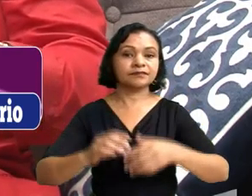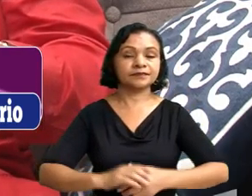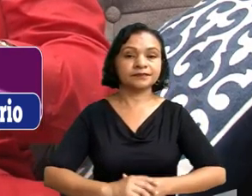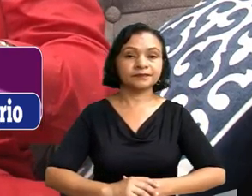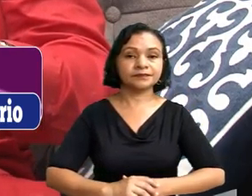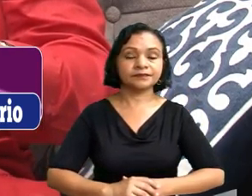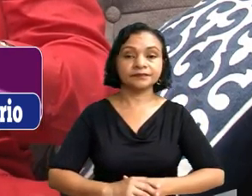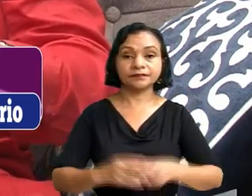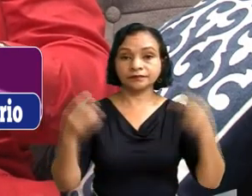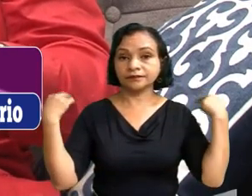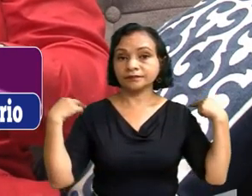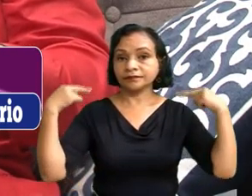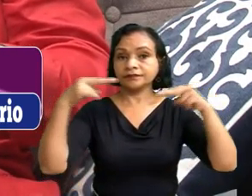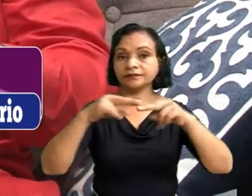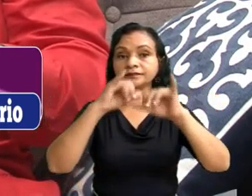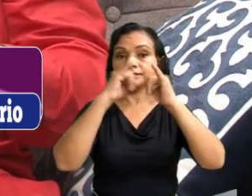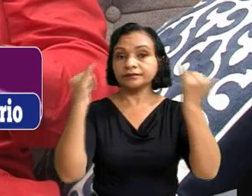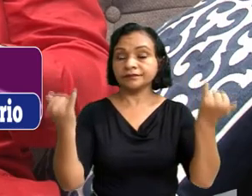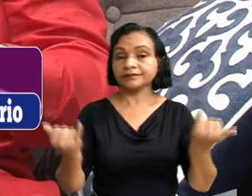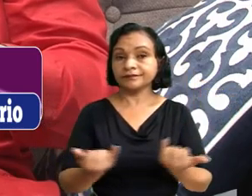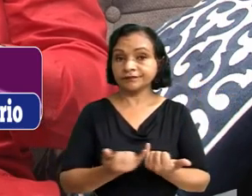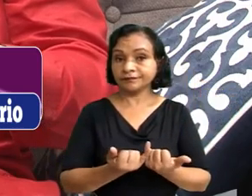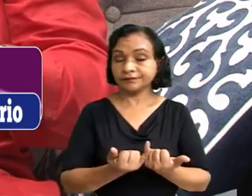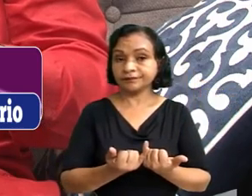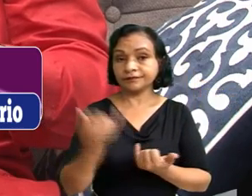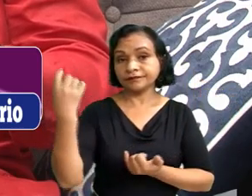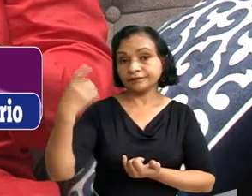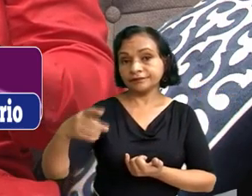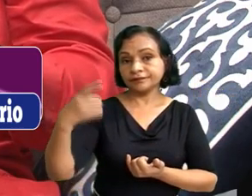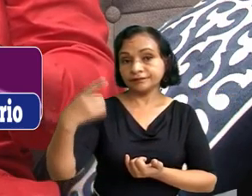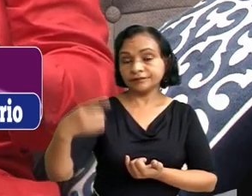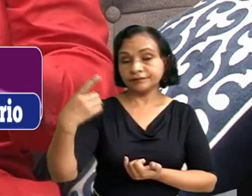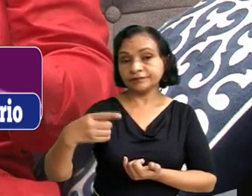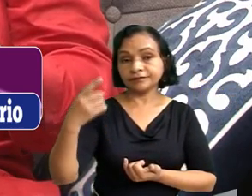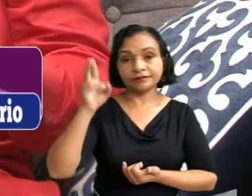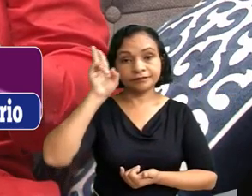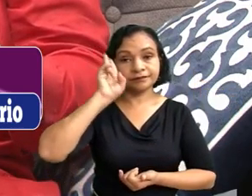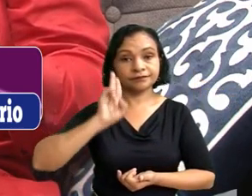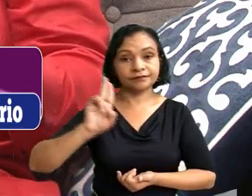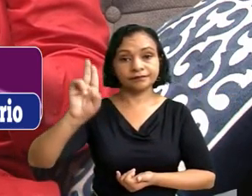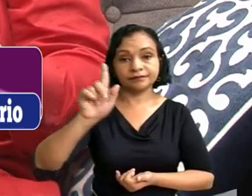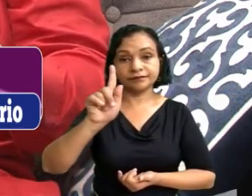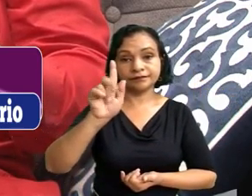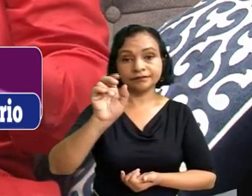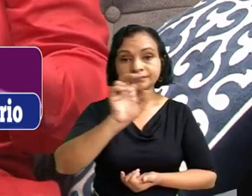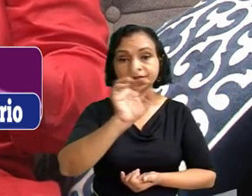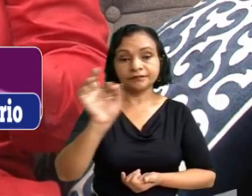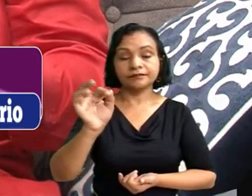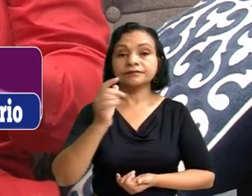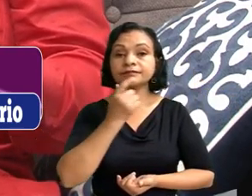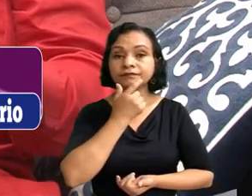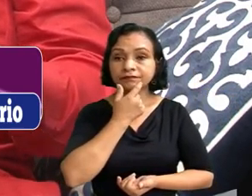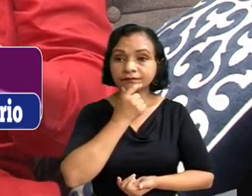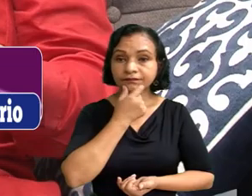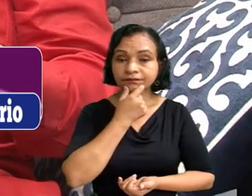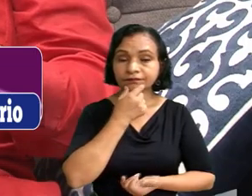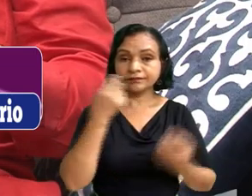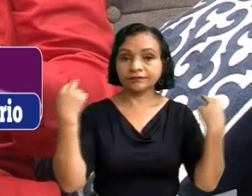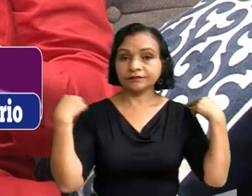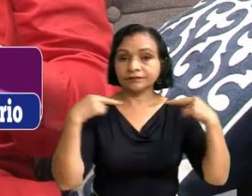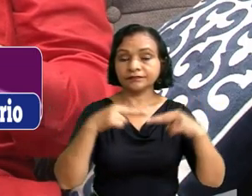el catedrático internacional de derecho y diplomacia de la universidad de tufts e inglaterra el profesor emérito